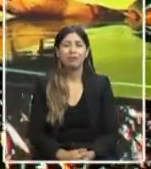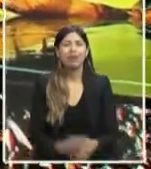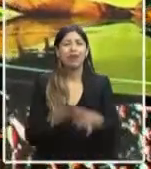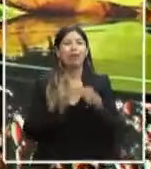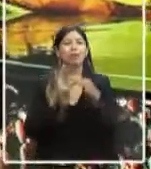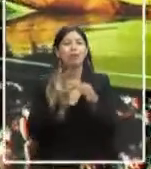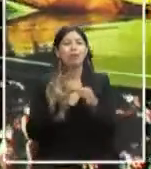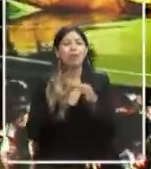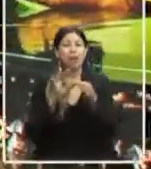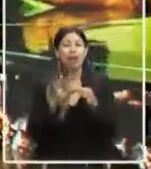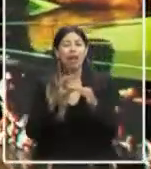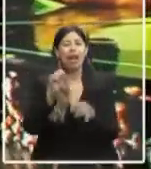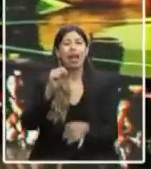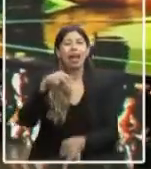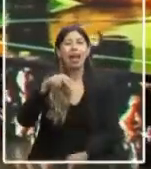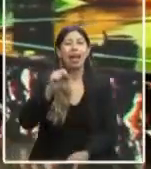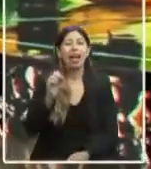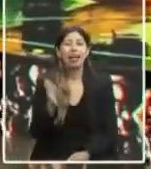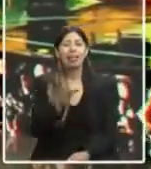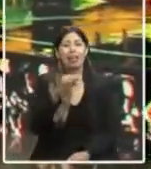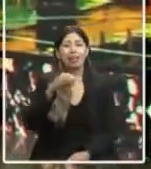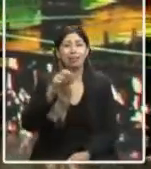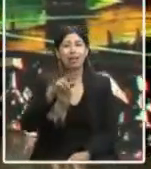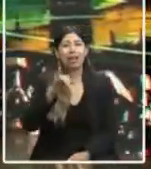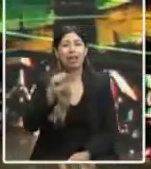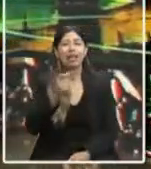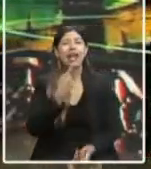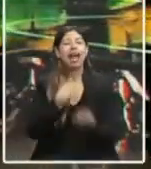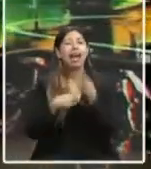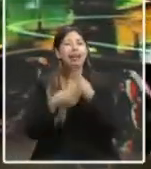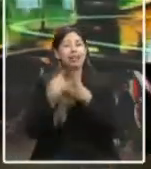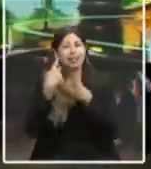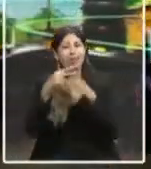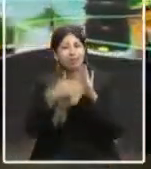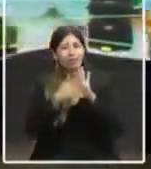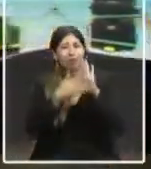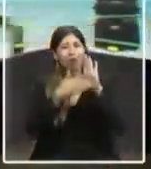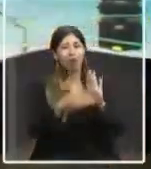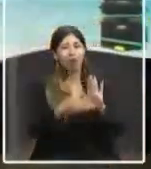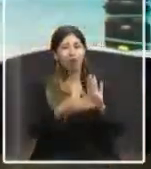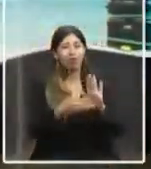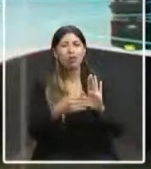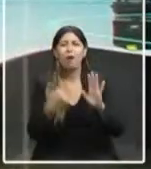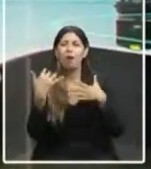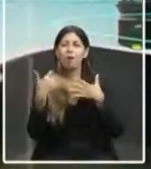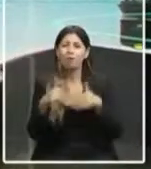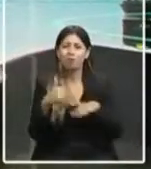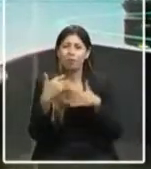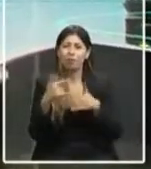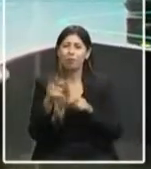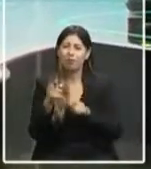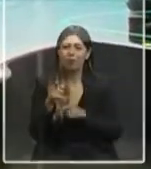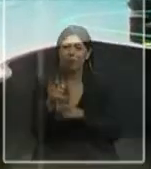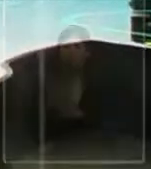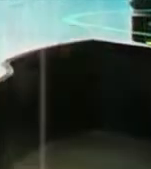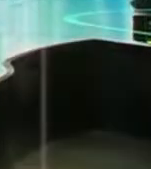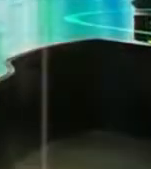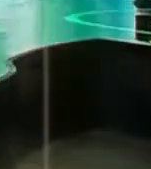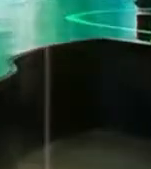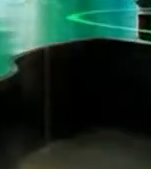Muchas gracias, Ana María, por esa interesante exposición, y qué importante lo que señalaba